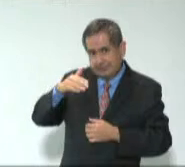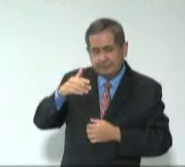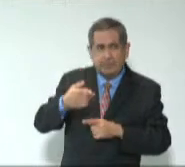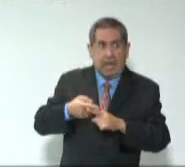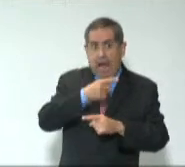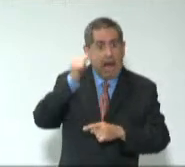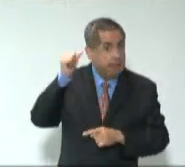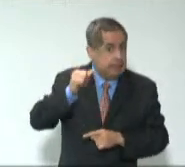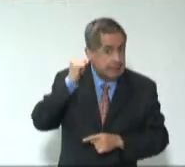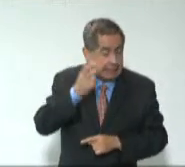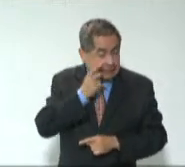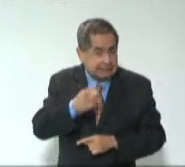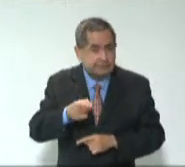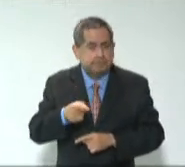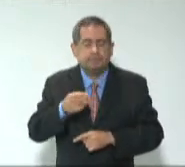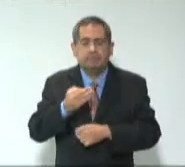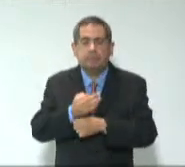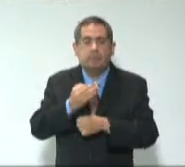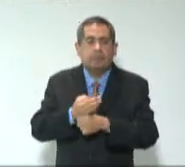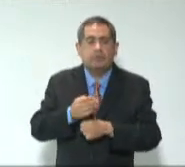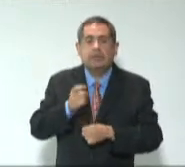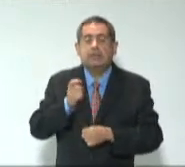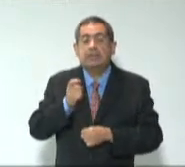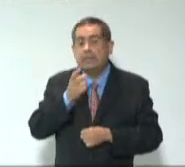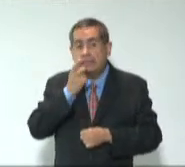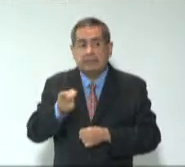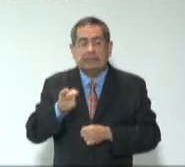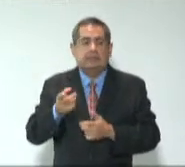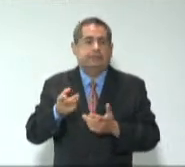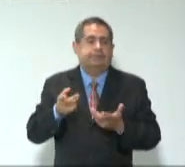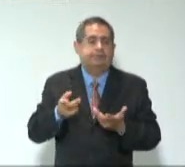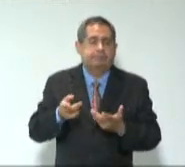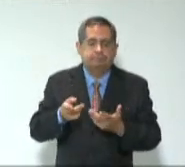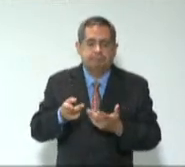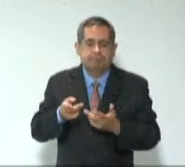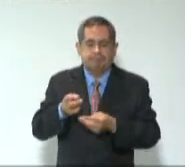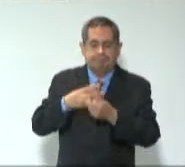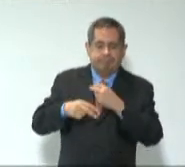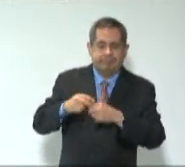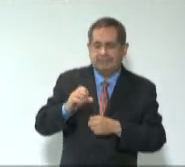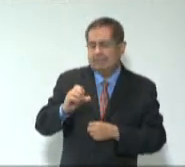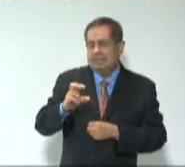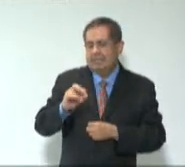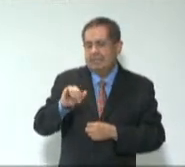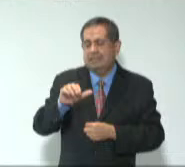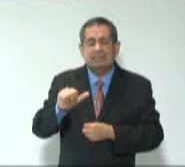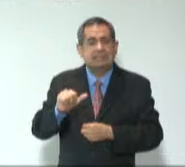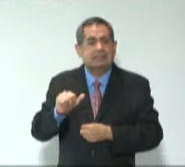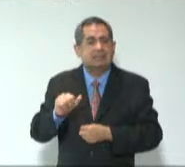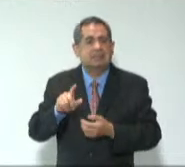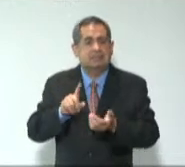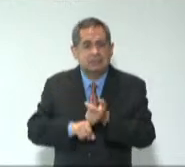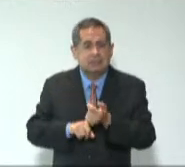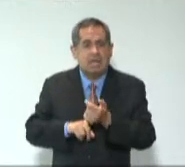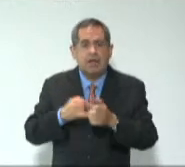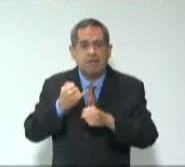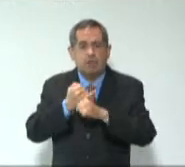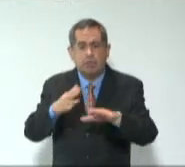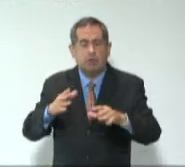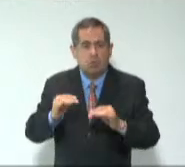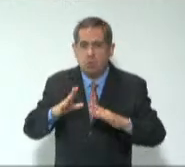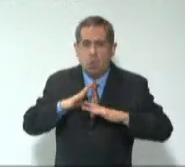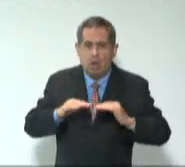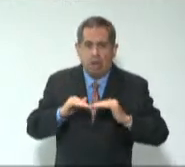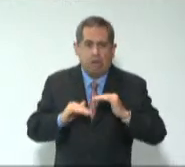mes de abril estamos acercando enfrentando a la otra pandemia la pandemia de la desinformación